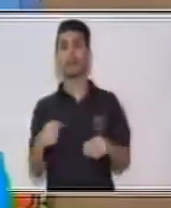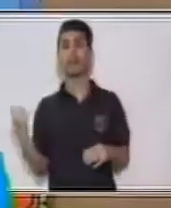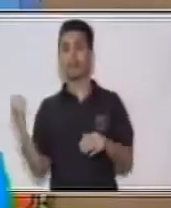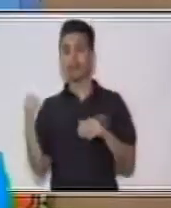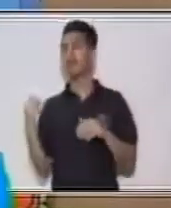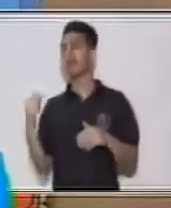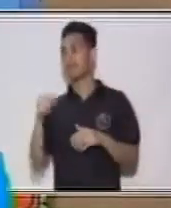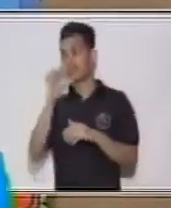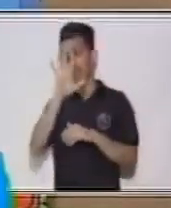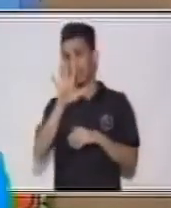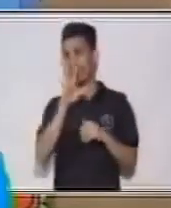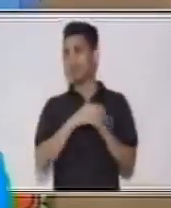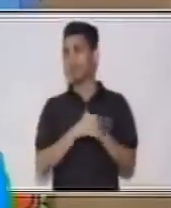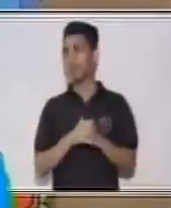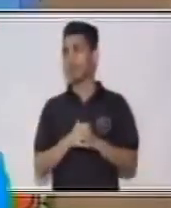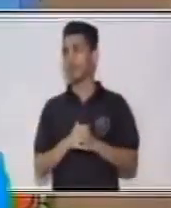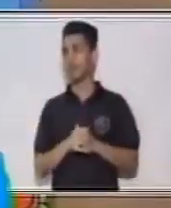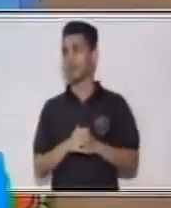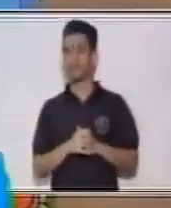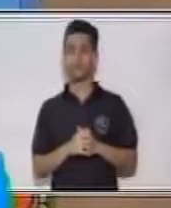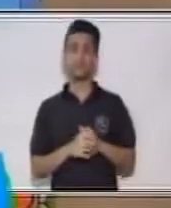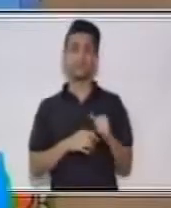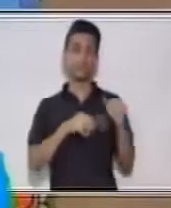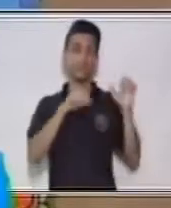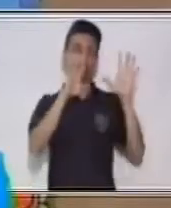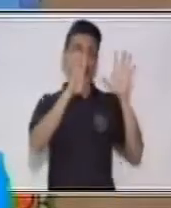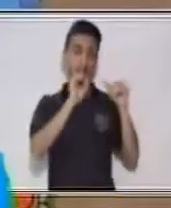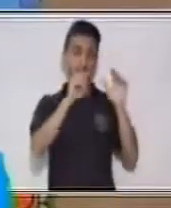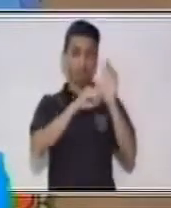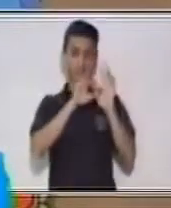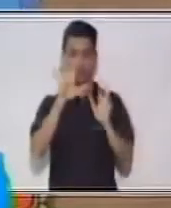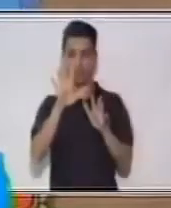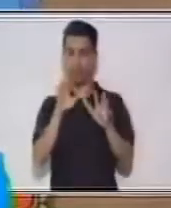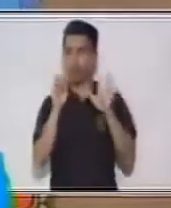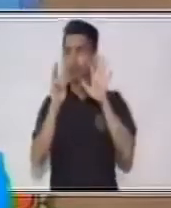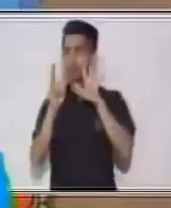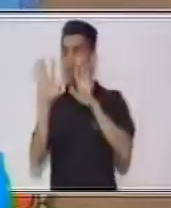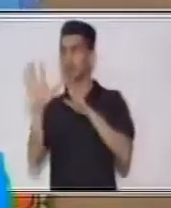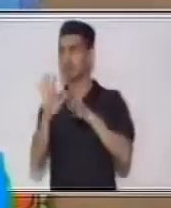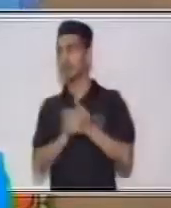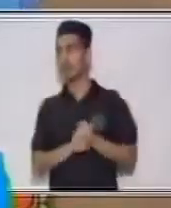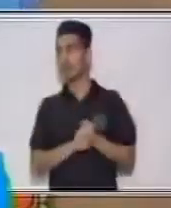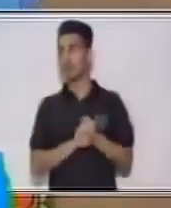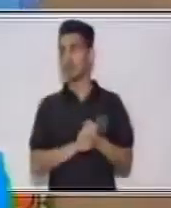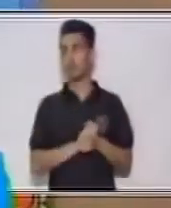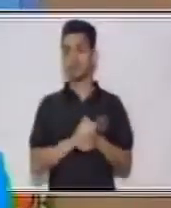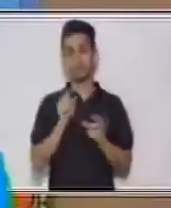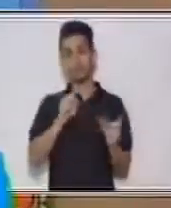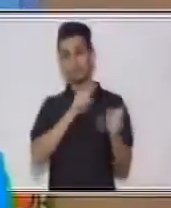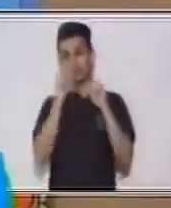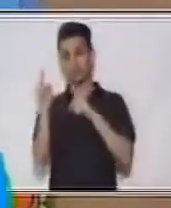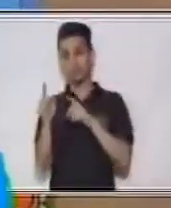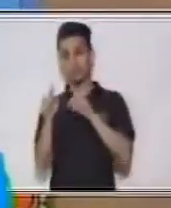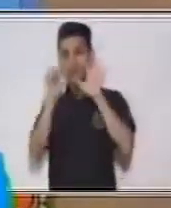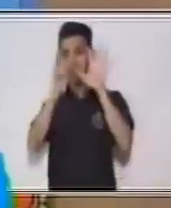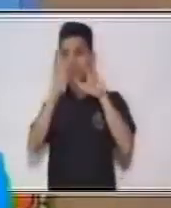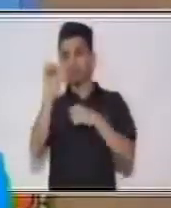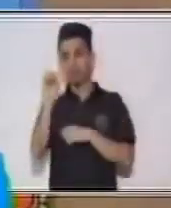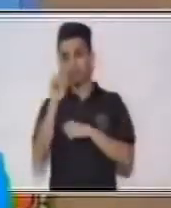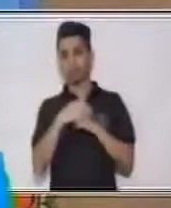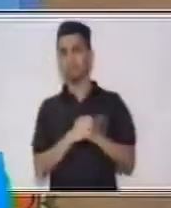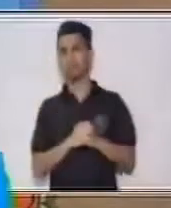número 590 menos 5 85 85 menos 5